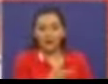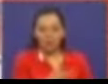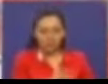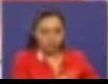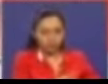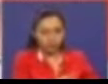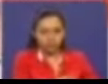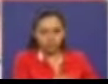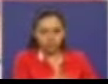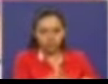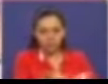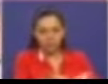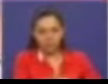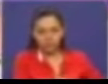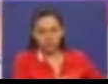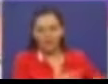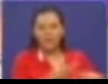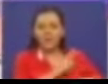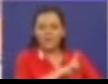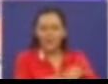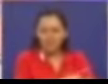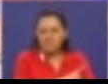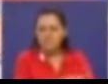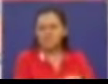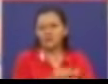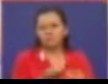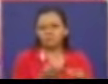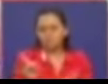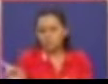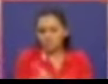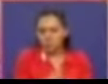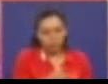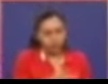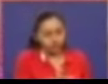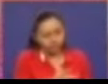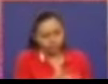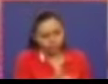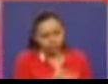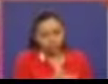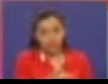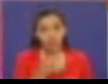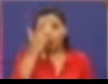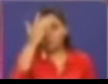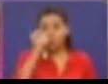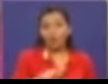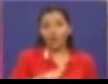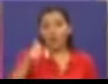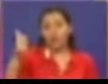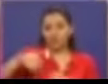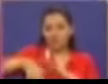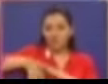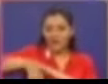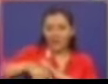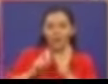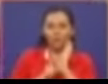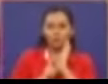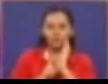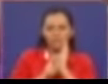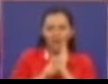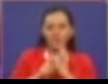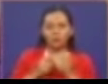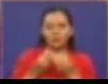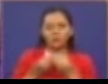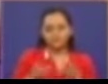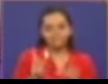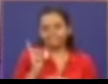pasando, rociando todos los nutrientes que le da la tierra. ¿Para qué hacen eso? Porque en la tierra puede haber otros componentes, gusanos, etcétera, que